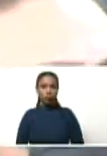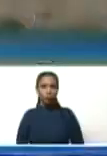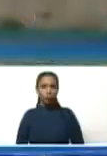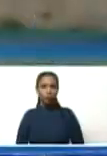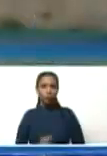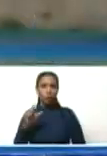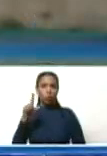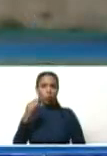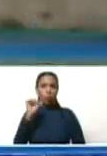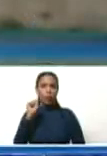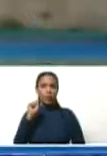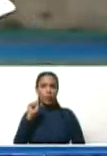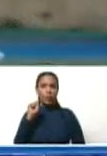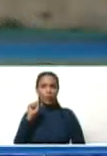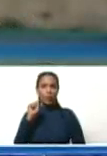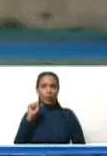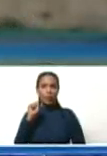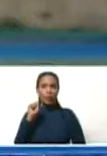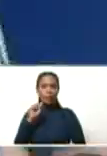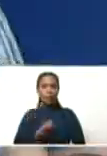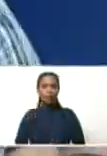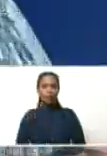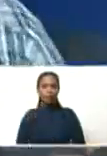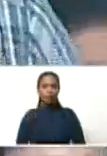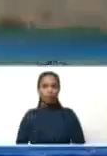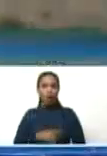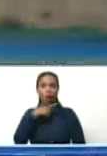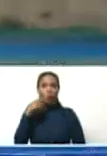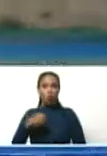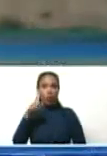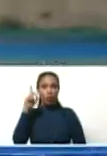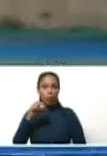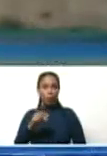Luis Colorado Vargas, Luis Ángel, Rusia.